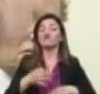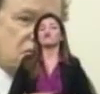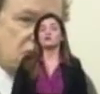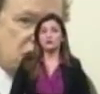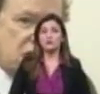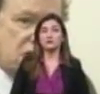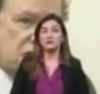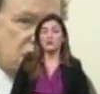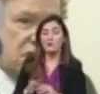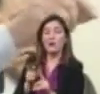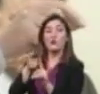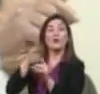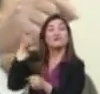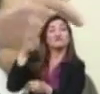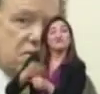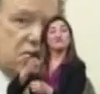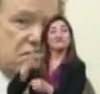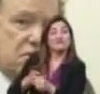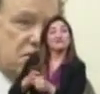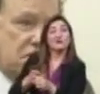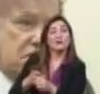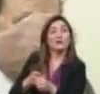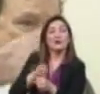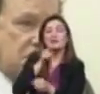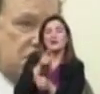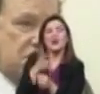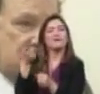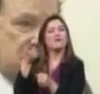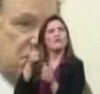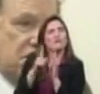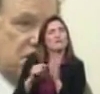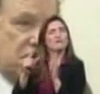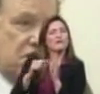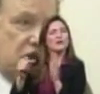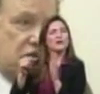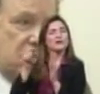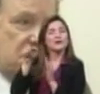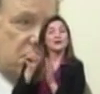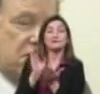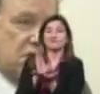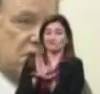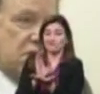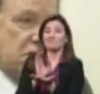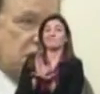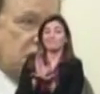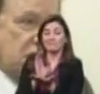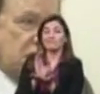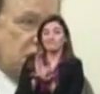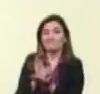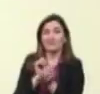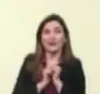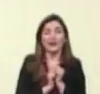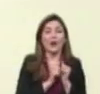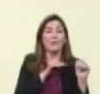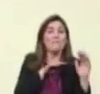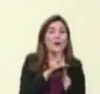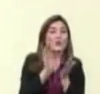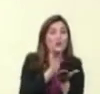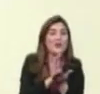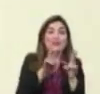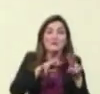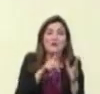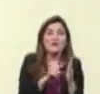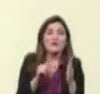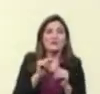que tenemos que apuntar específicamente a la parte financiera del Seguro Social y a la parte financiera del BIES, pero en las estructuras